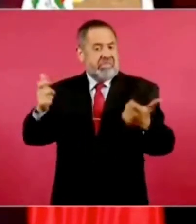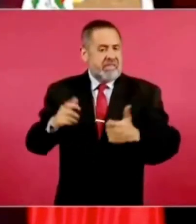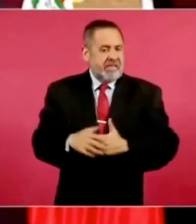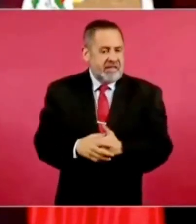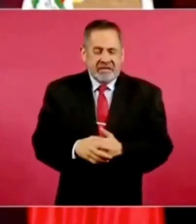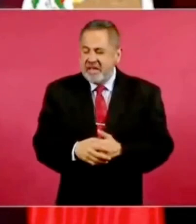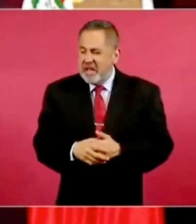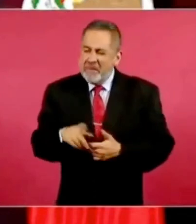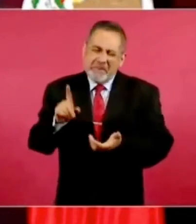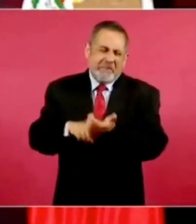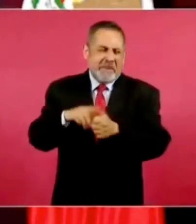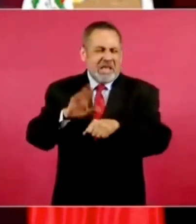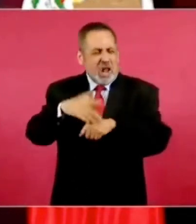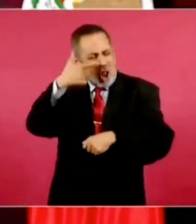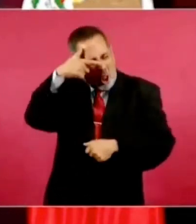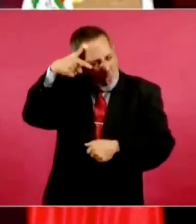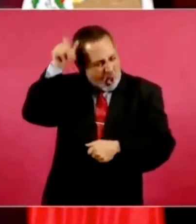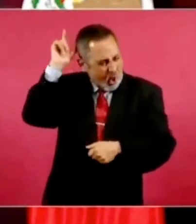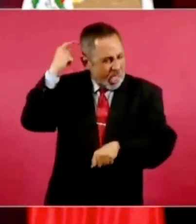archiloco